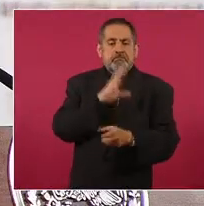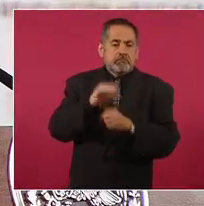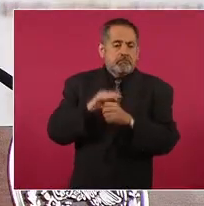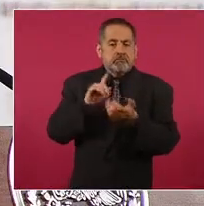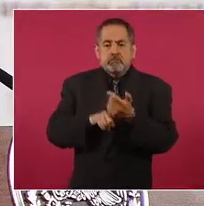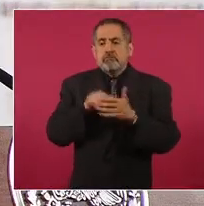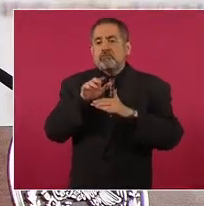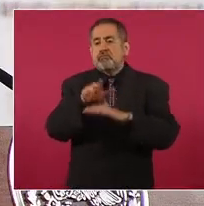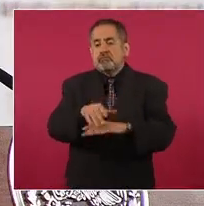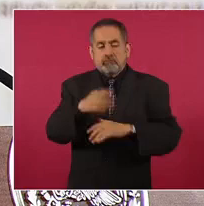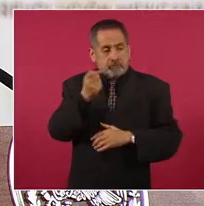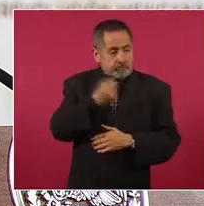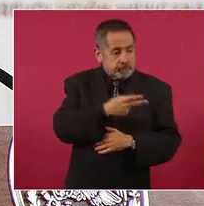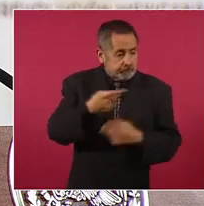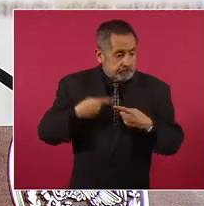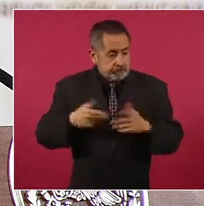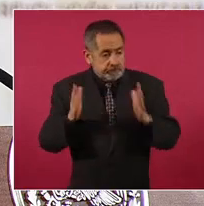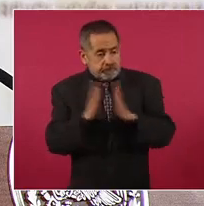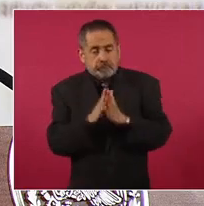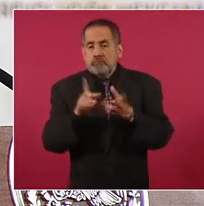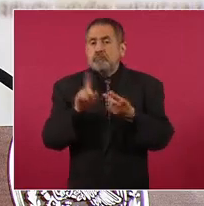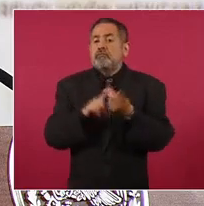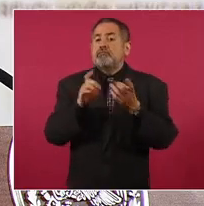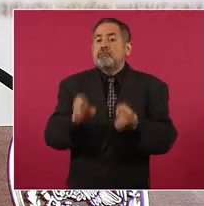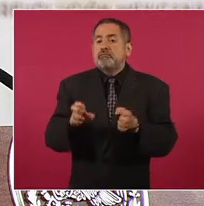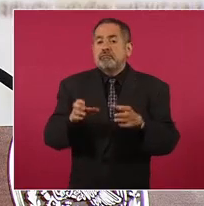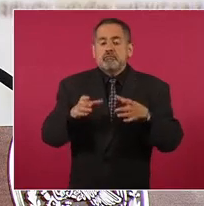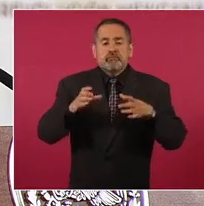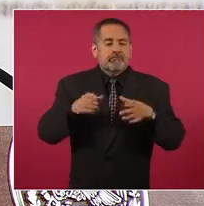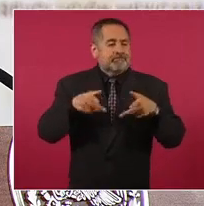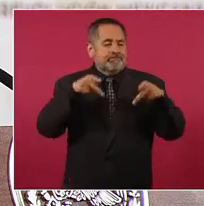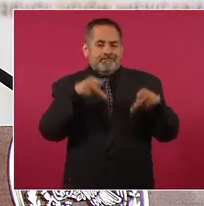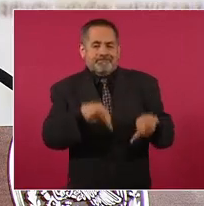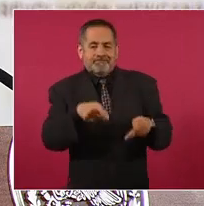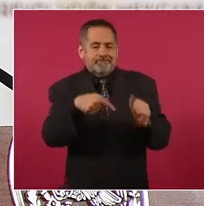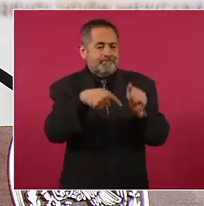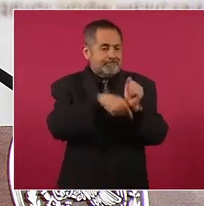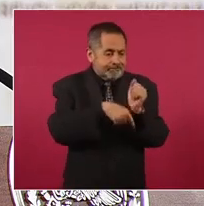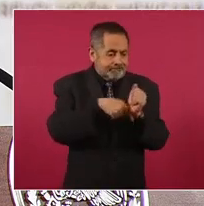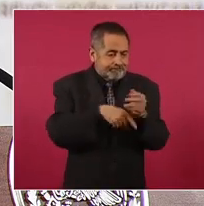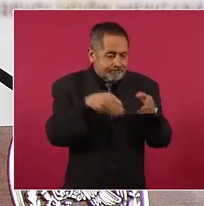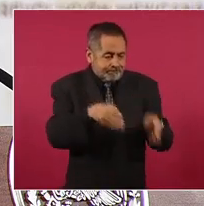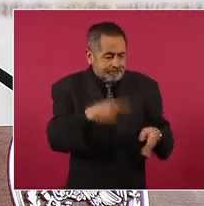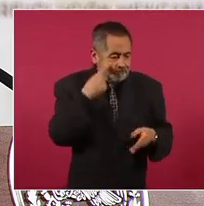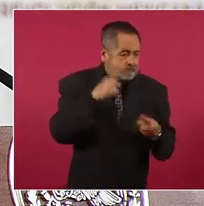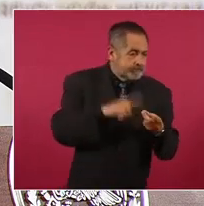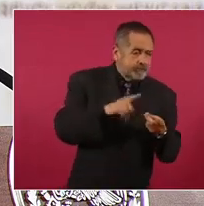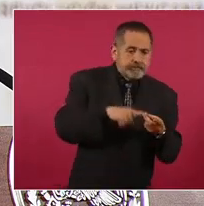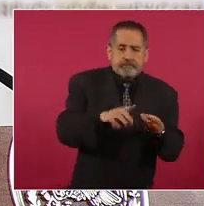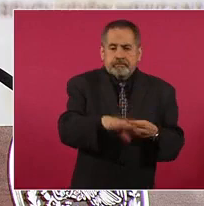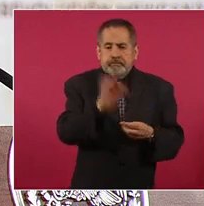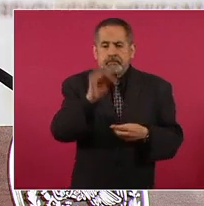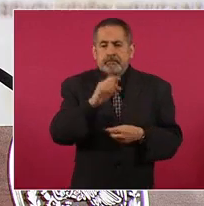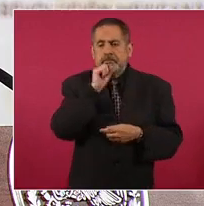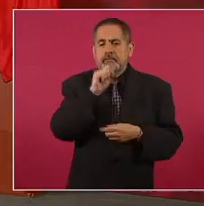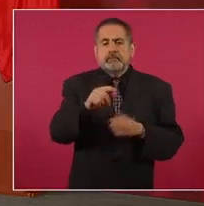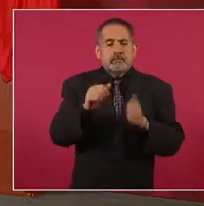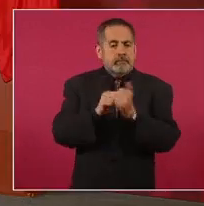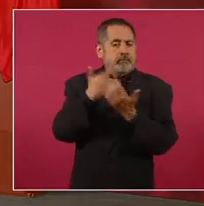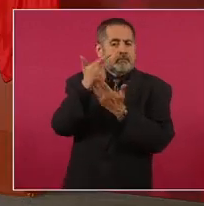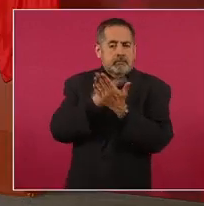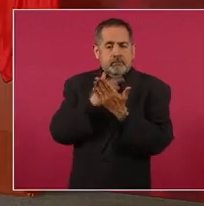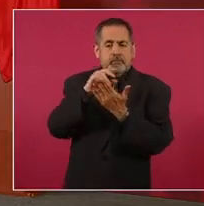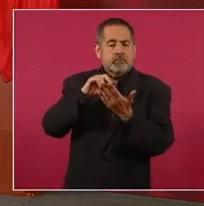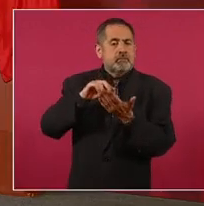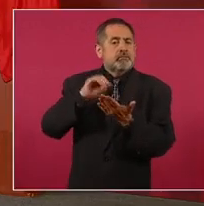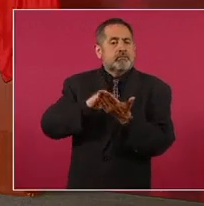materia forense identificar las fosas clandestinas, los contextos de hallazgo, sino también contar con la base genética